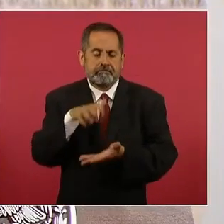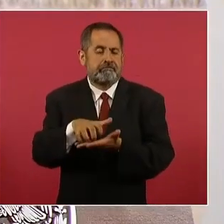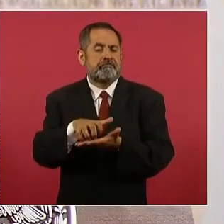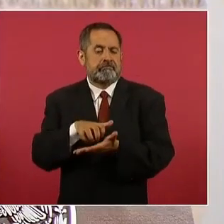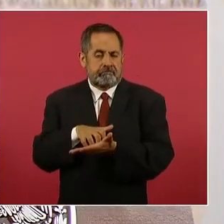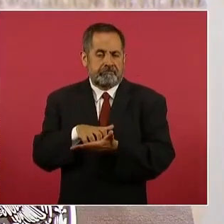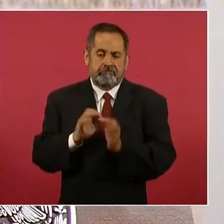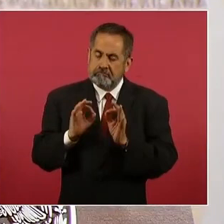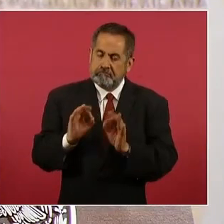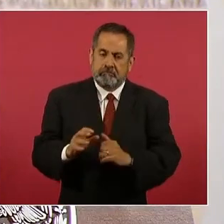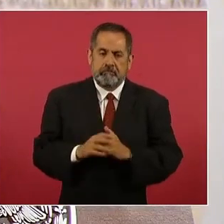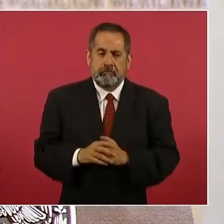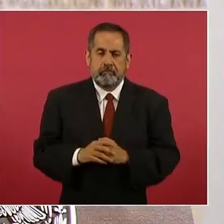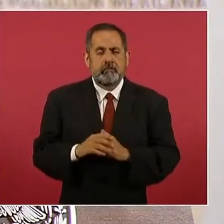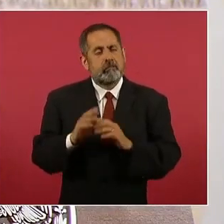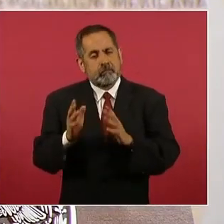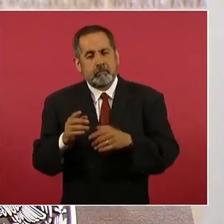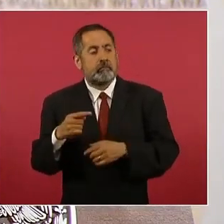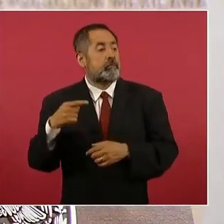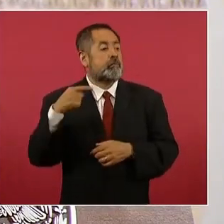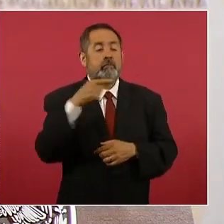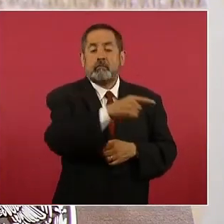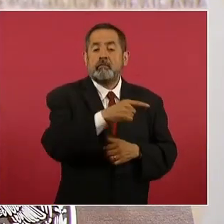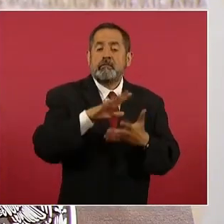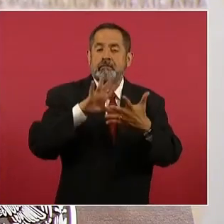Lo de los reclusorios